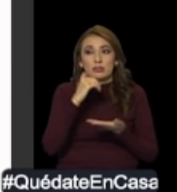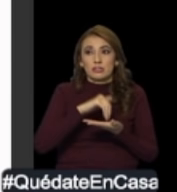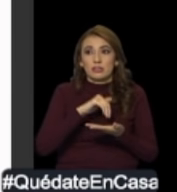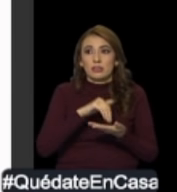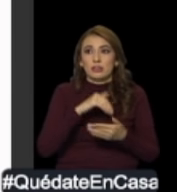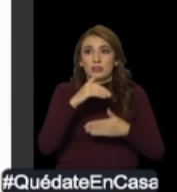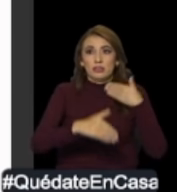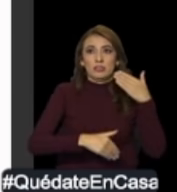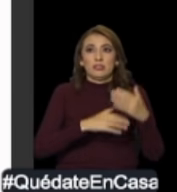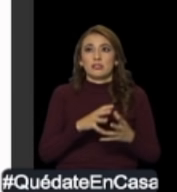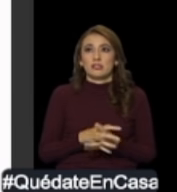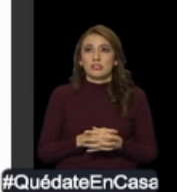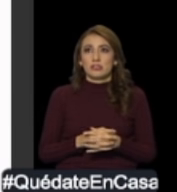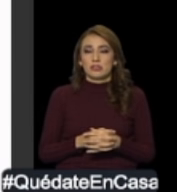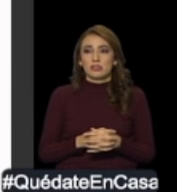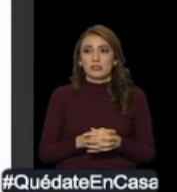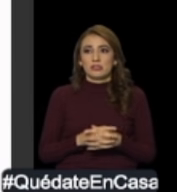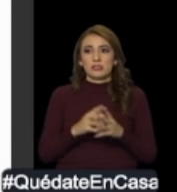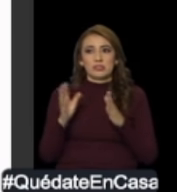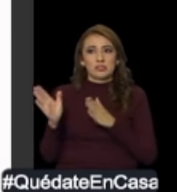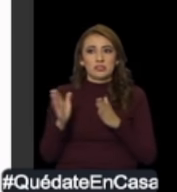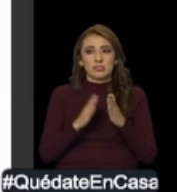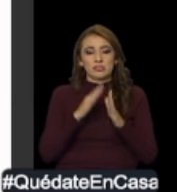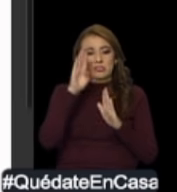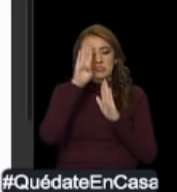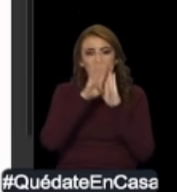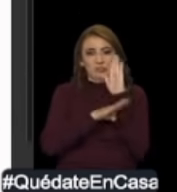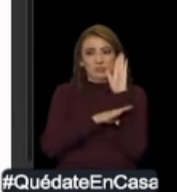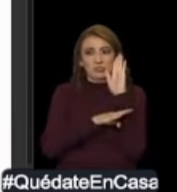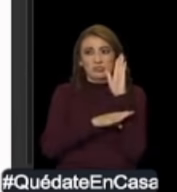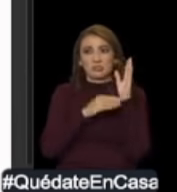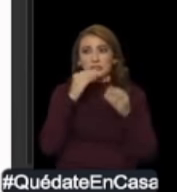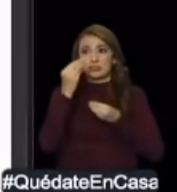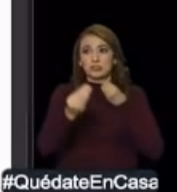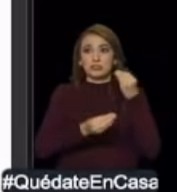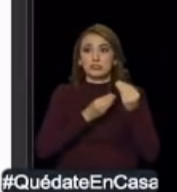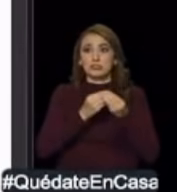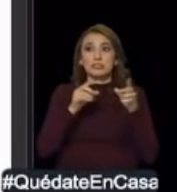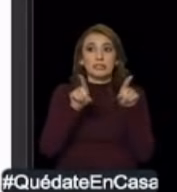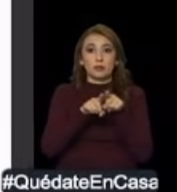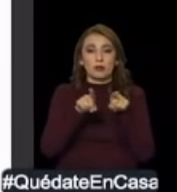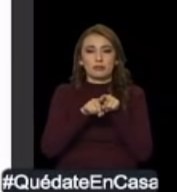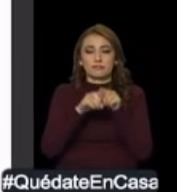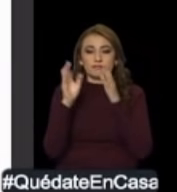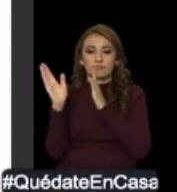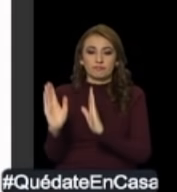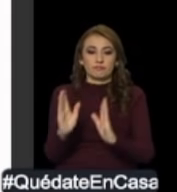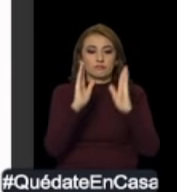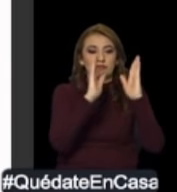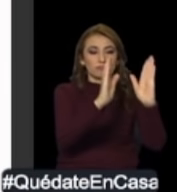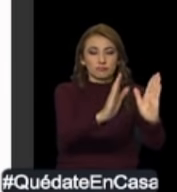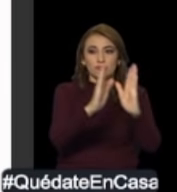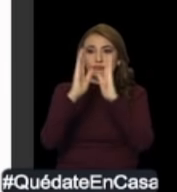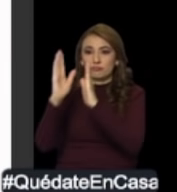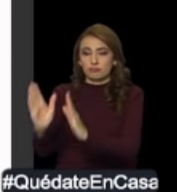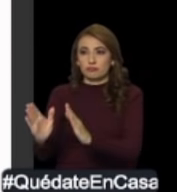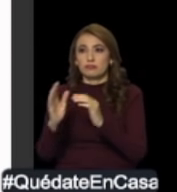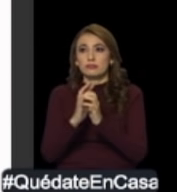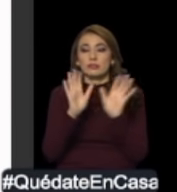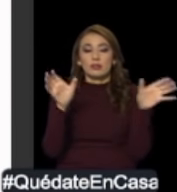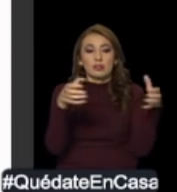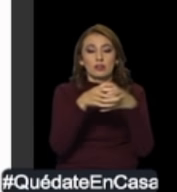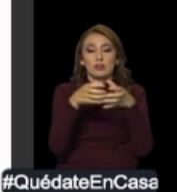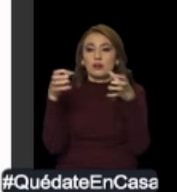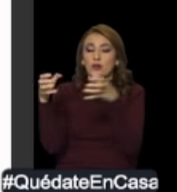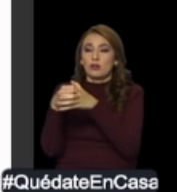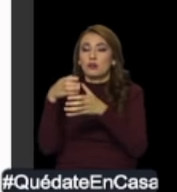fechas. Siguiendo hacia abajo tenemos una clasificación que está de confirmados, descartados y